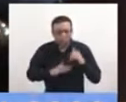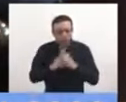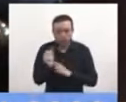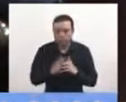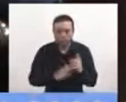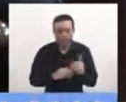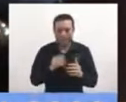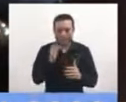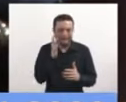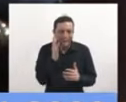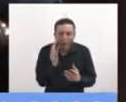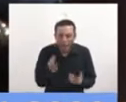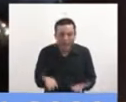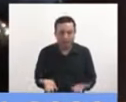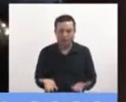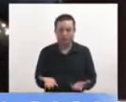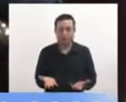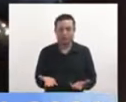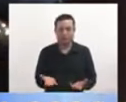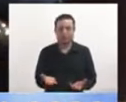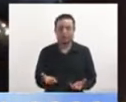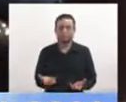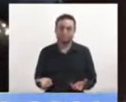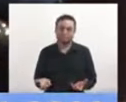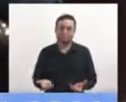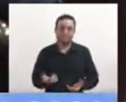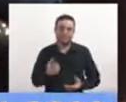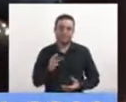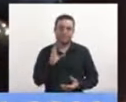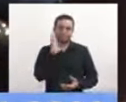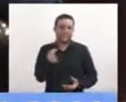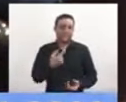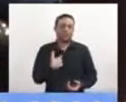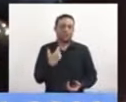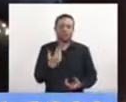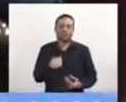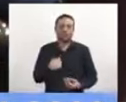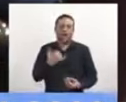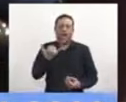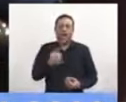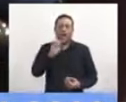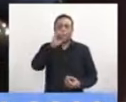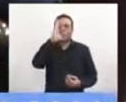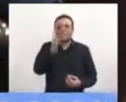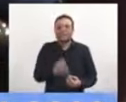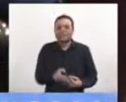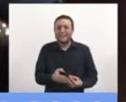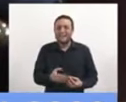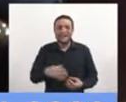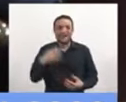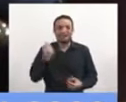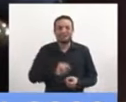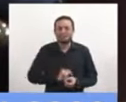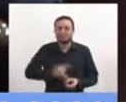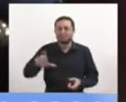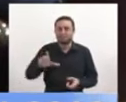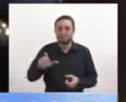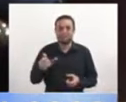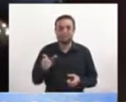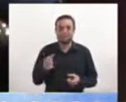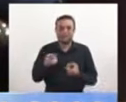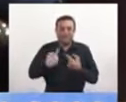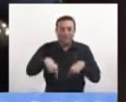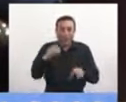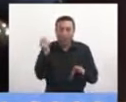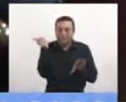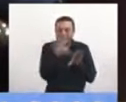porcentaje enorme de su patrimonio en negro. Porque como dije, la construcción tiene parte en negro. Ahora, ¿quién tiene un porcentaje enorme de su patrimonio